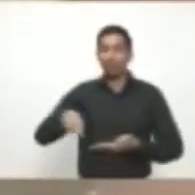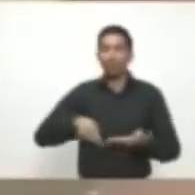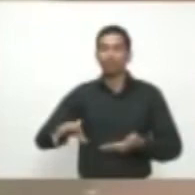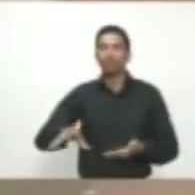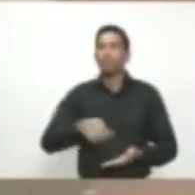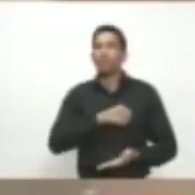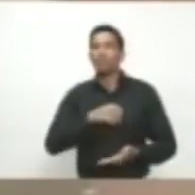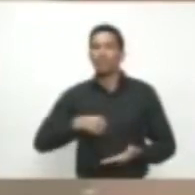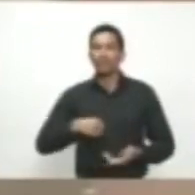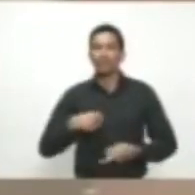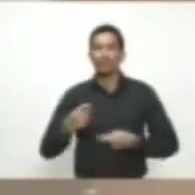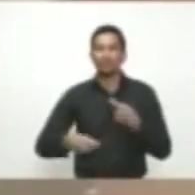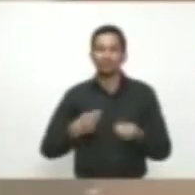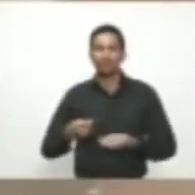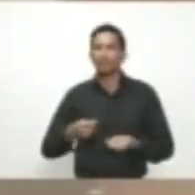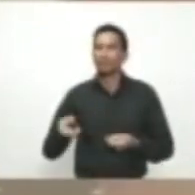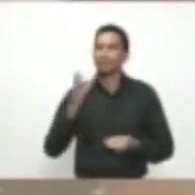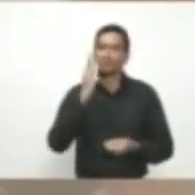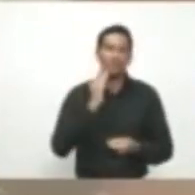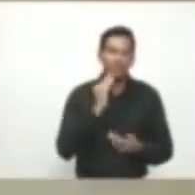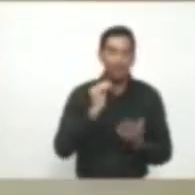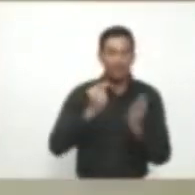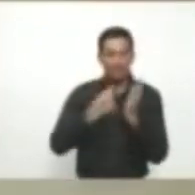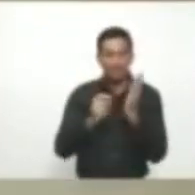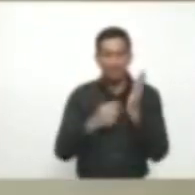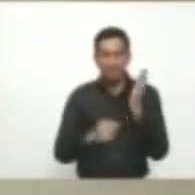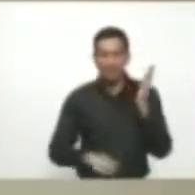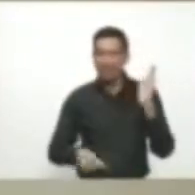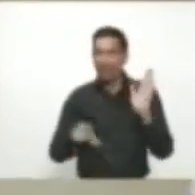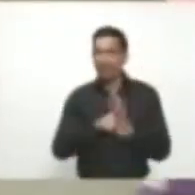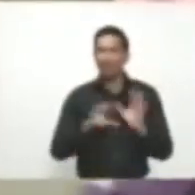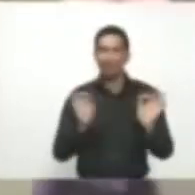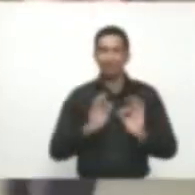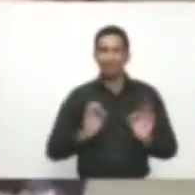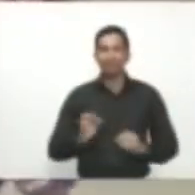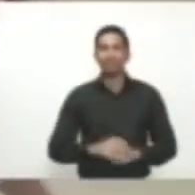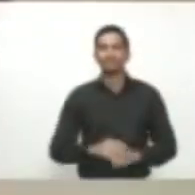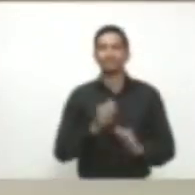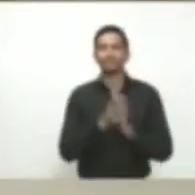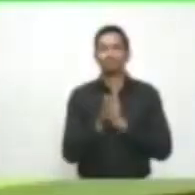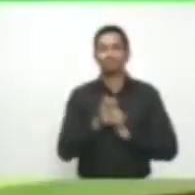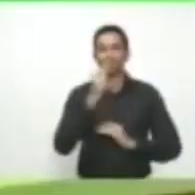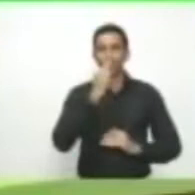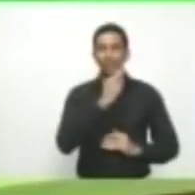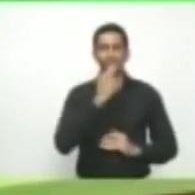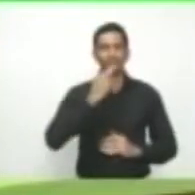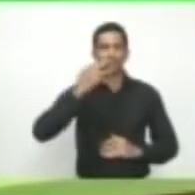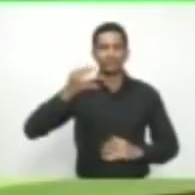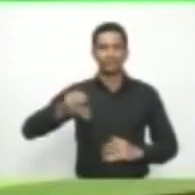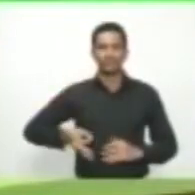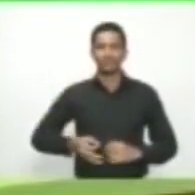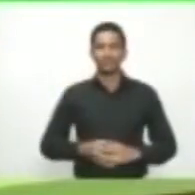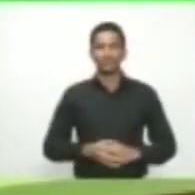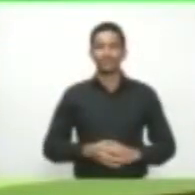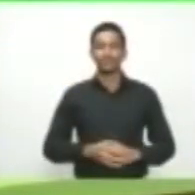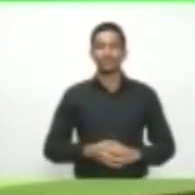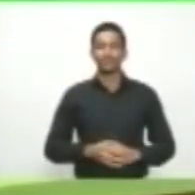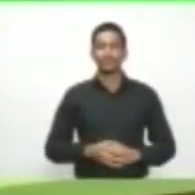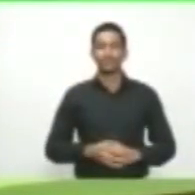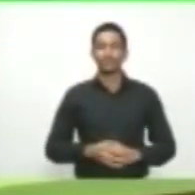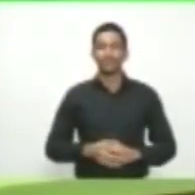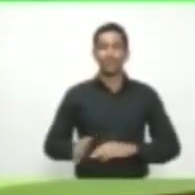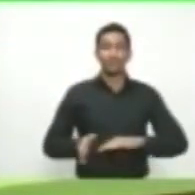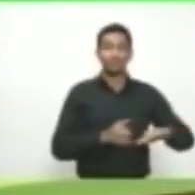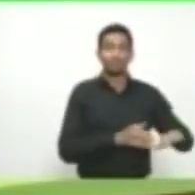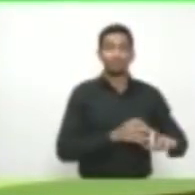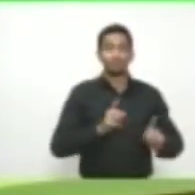y sin los requisitos de ley. Pilar Bustamante, Las Noticias, un compromiso con la verdad. Bien, y ante las amenazas de bandas criminales